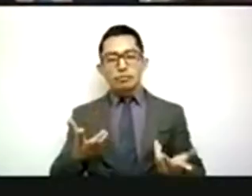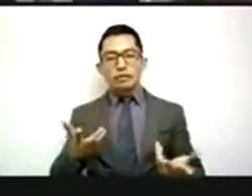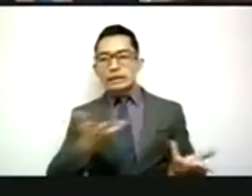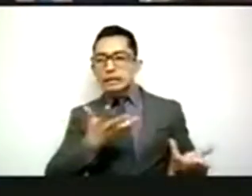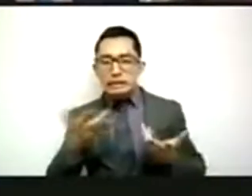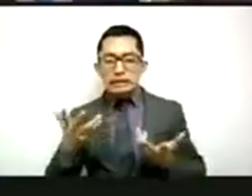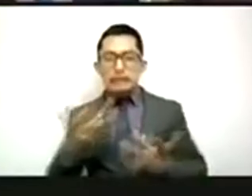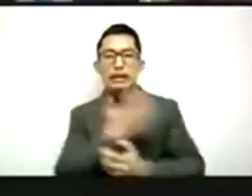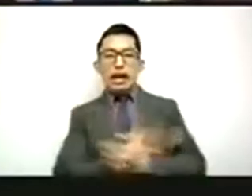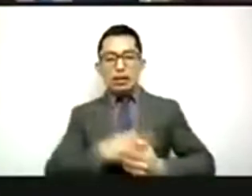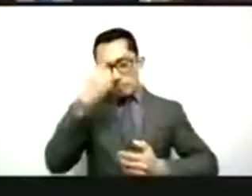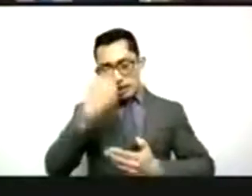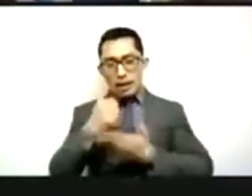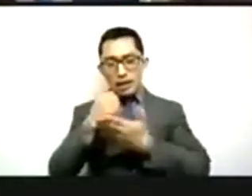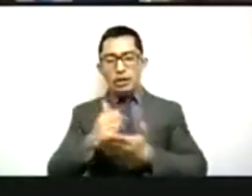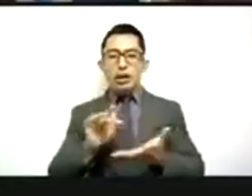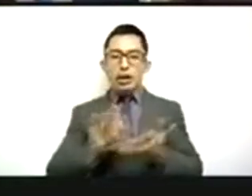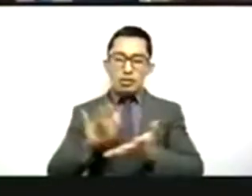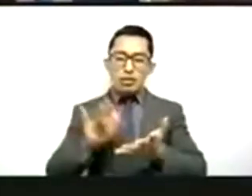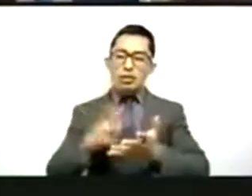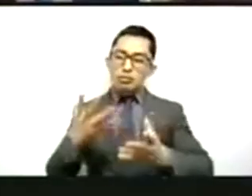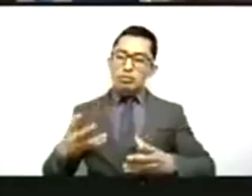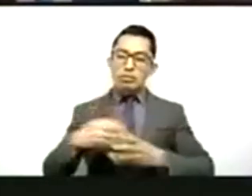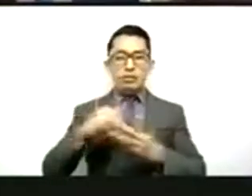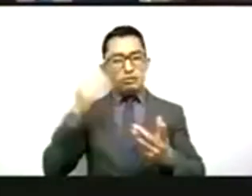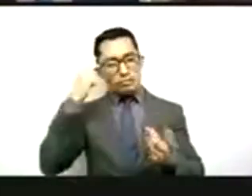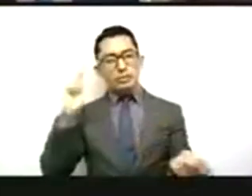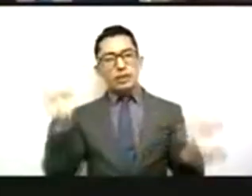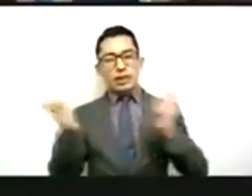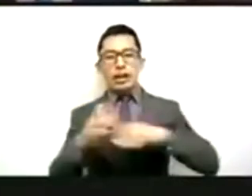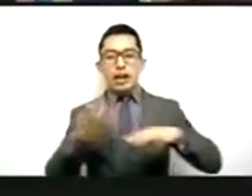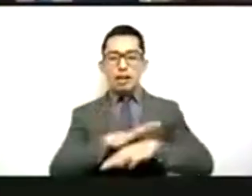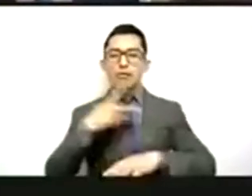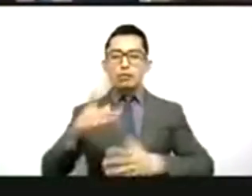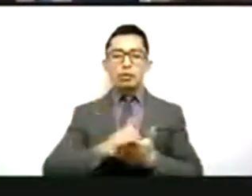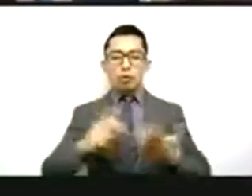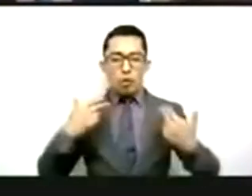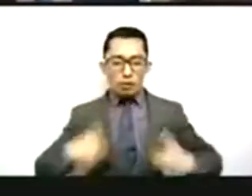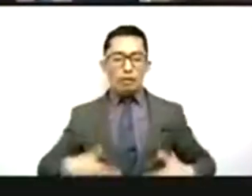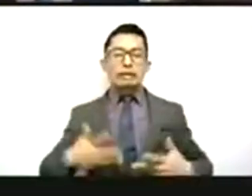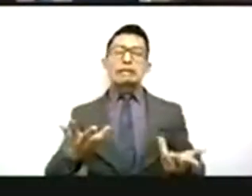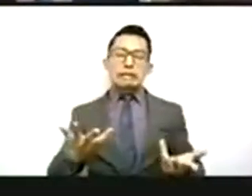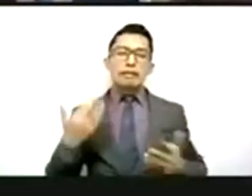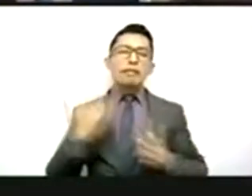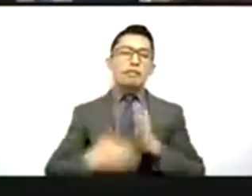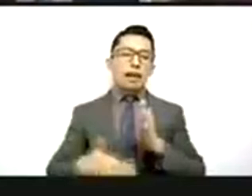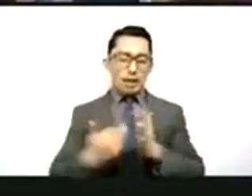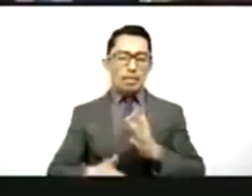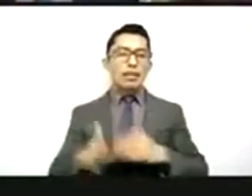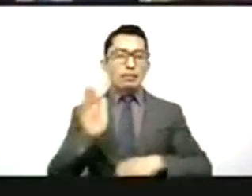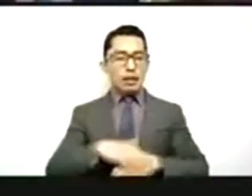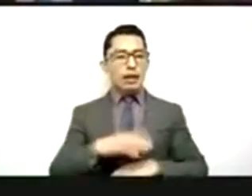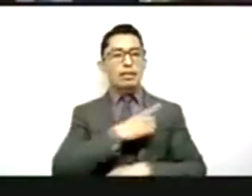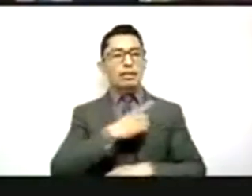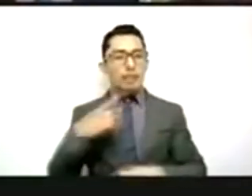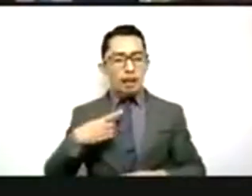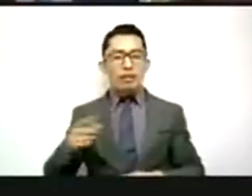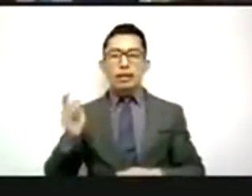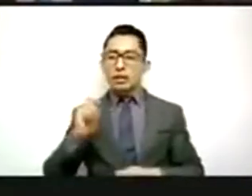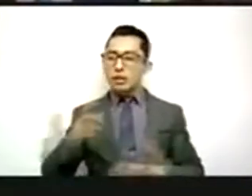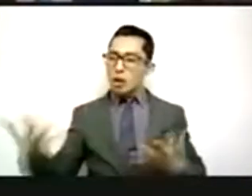la hacia la transversalidad de los derechos humanos. Yo creo que necesitamos realmente sumar